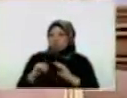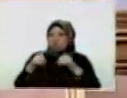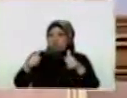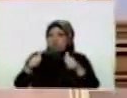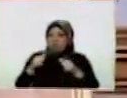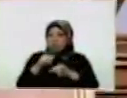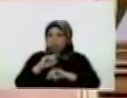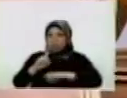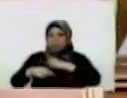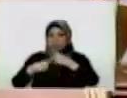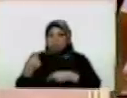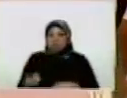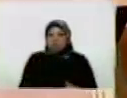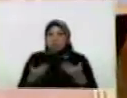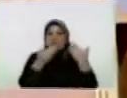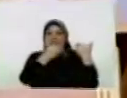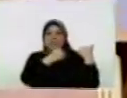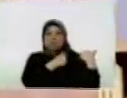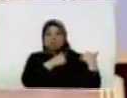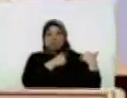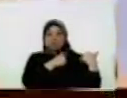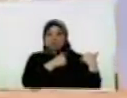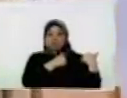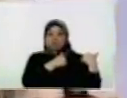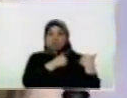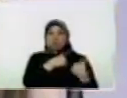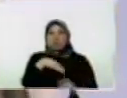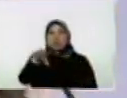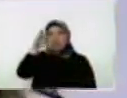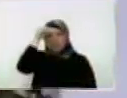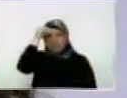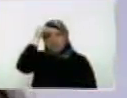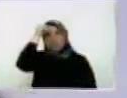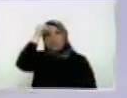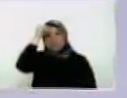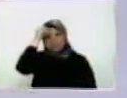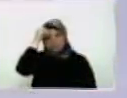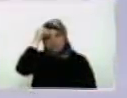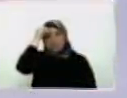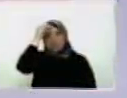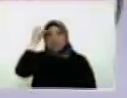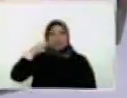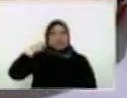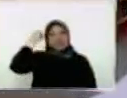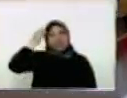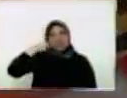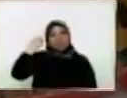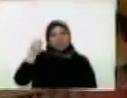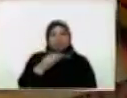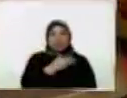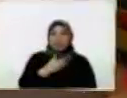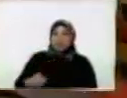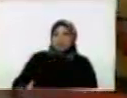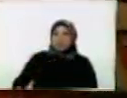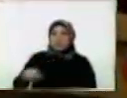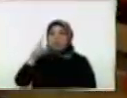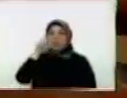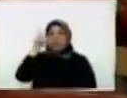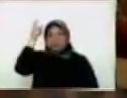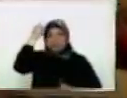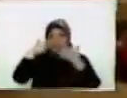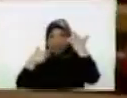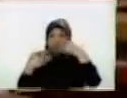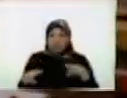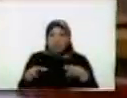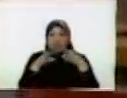asumiendo responsabilidad. Sé que todos hemos reflexionado sobre este punto. Chávez asume responsablemente la conducción de una